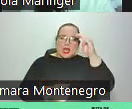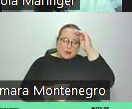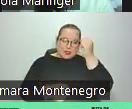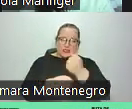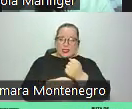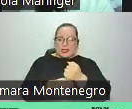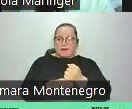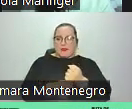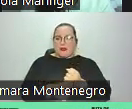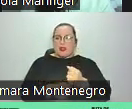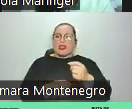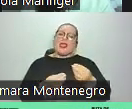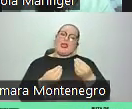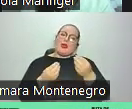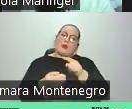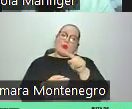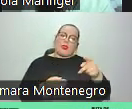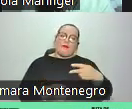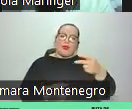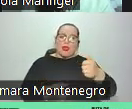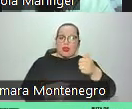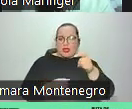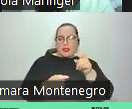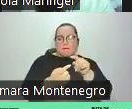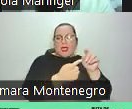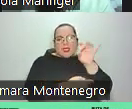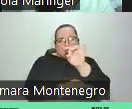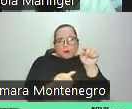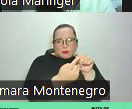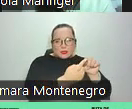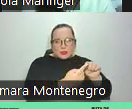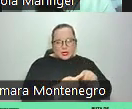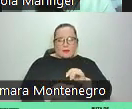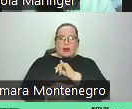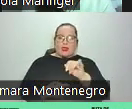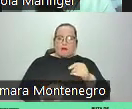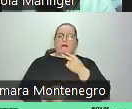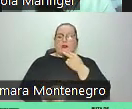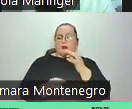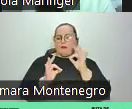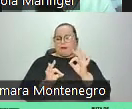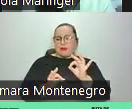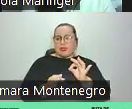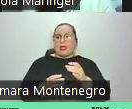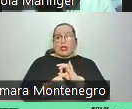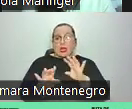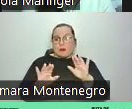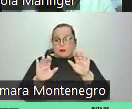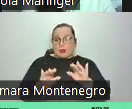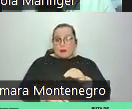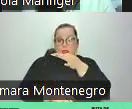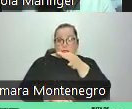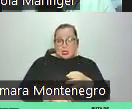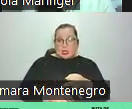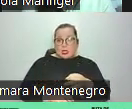todo aquellos valores personales que cada uno pueda tener para potenciar ese estilo de vida. Y claramente, como bien lo decía al principio, lo que